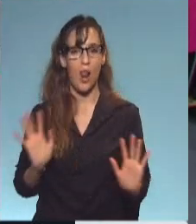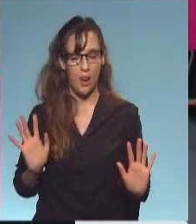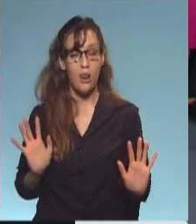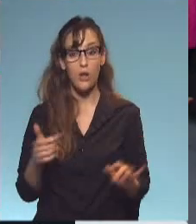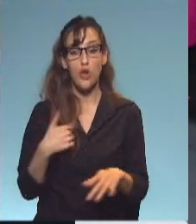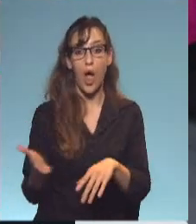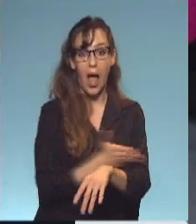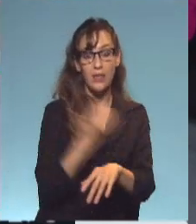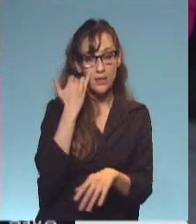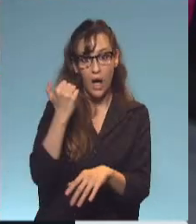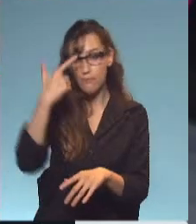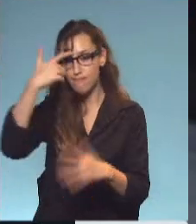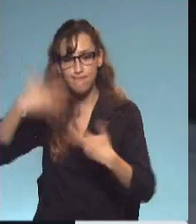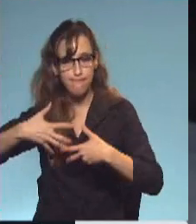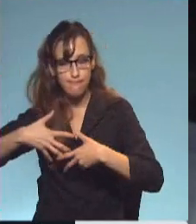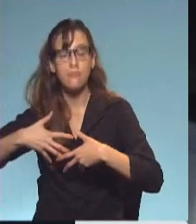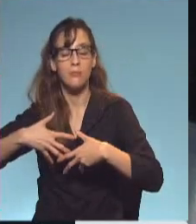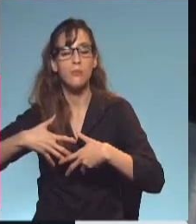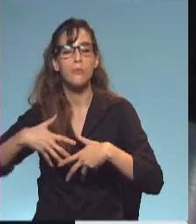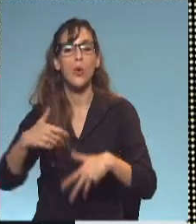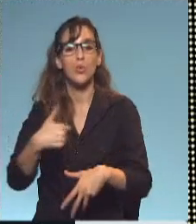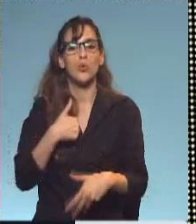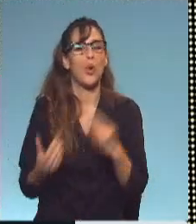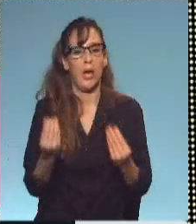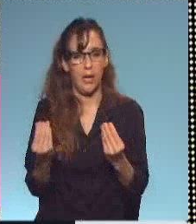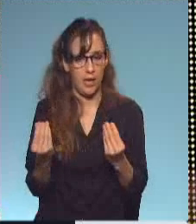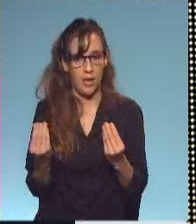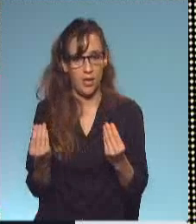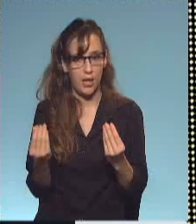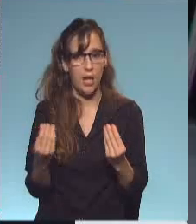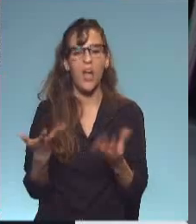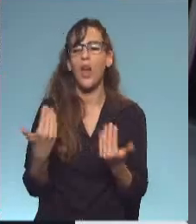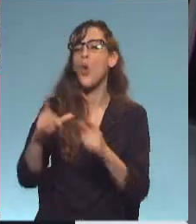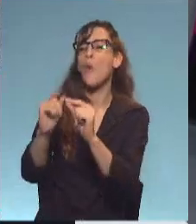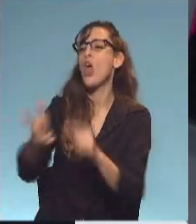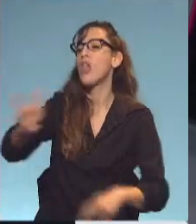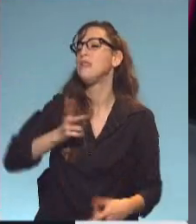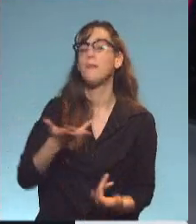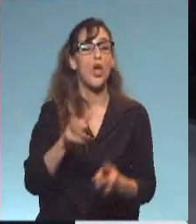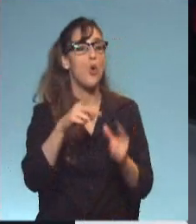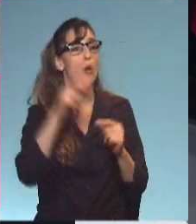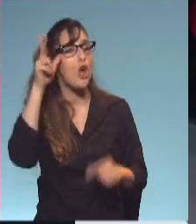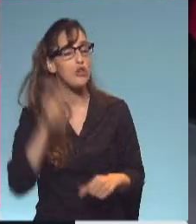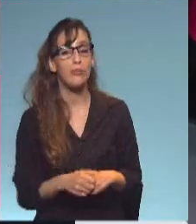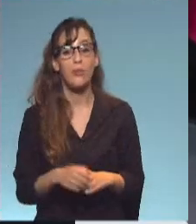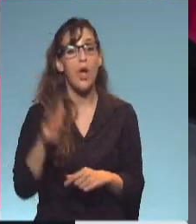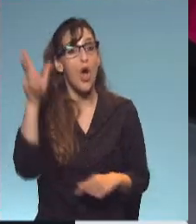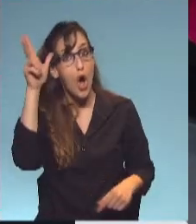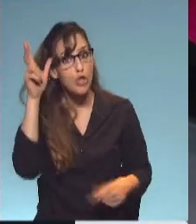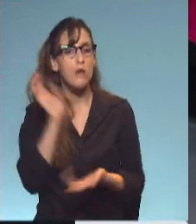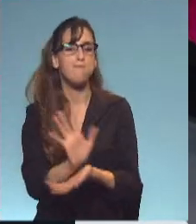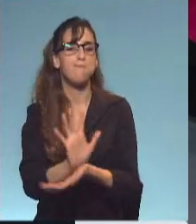prememorizados. Ah. Entonces, lo que voy haciendo, yo ya tengo, por ejemplo, decime un número cualquiera, Maru. 8. El 8 para mí es